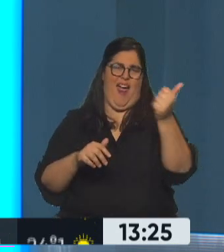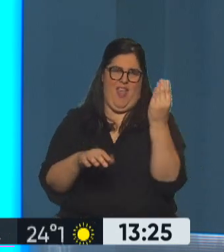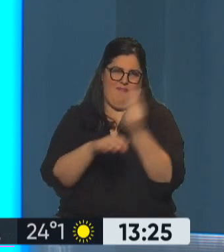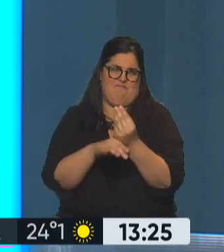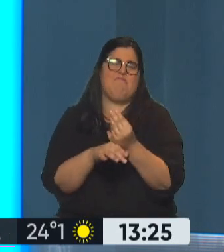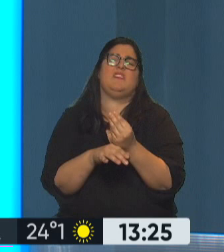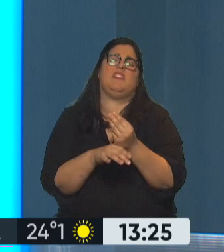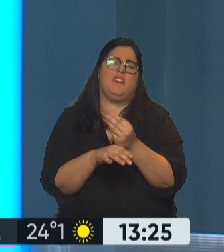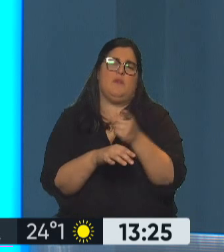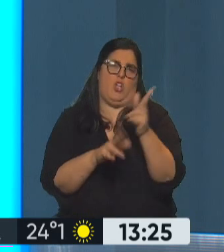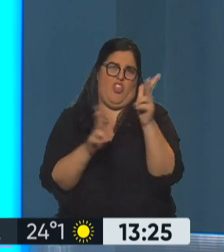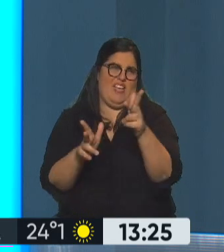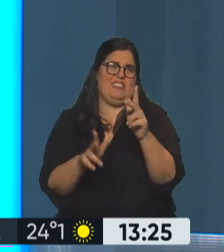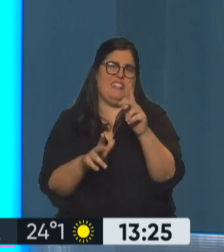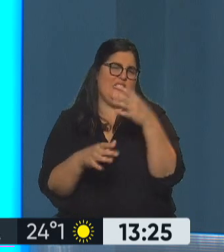más personal, ¿no?